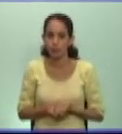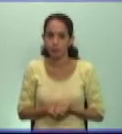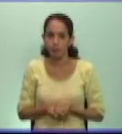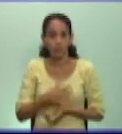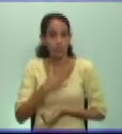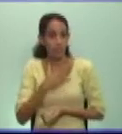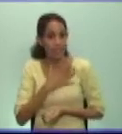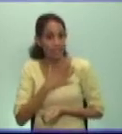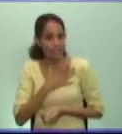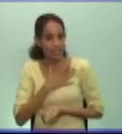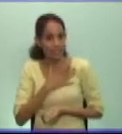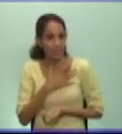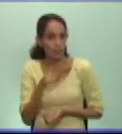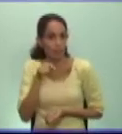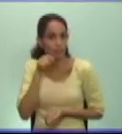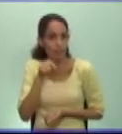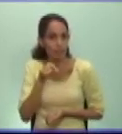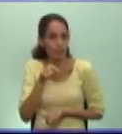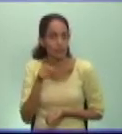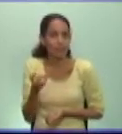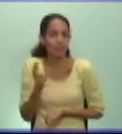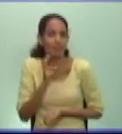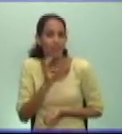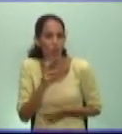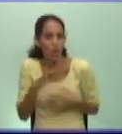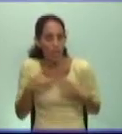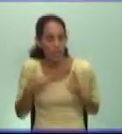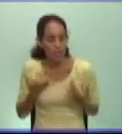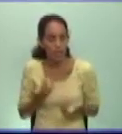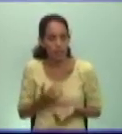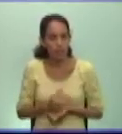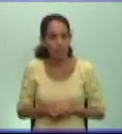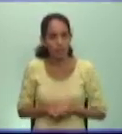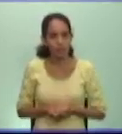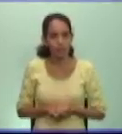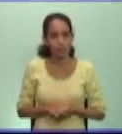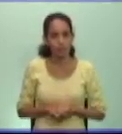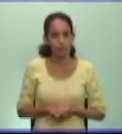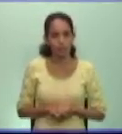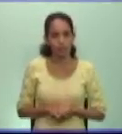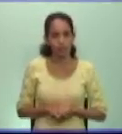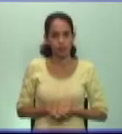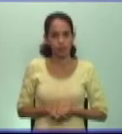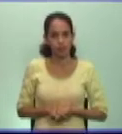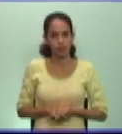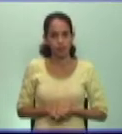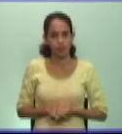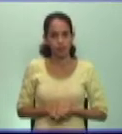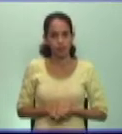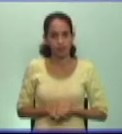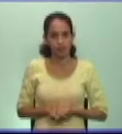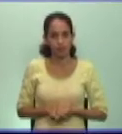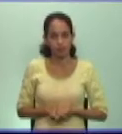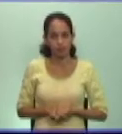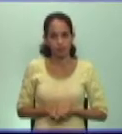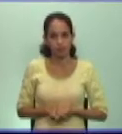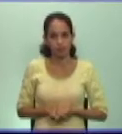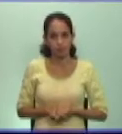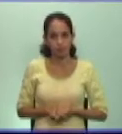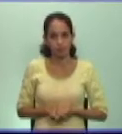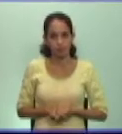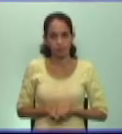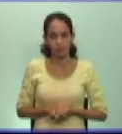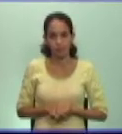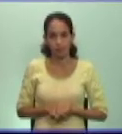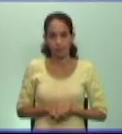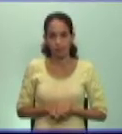capital extranjero, inglés, norteamericano, que ya tiene una gran fuerza en América. Entonces, es una realidad después de